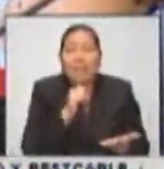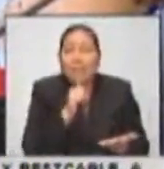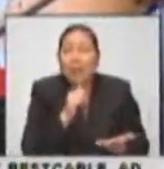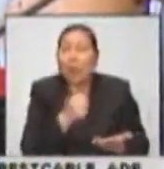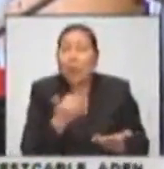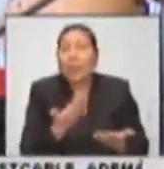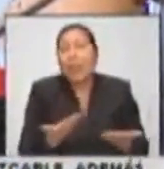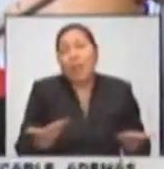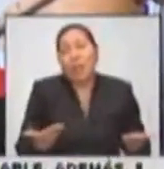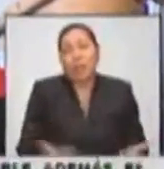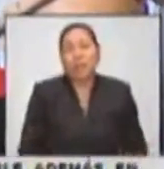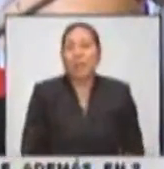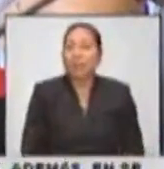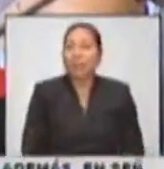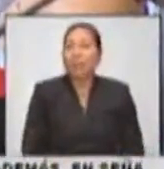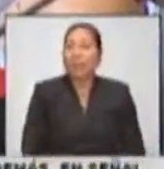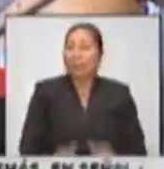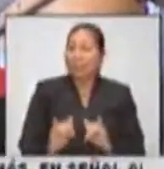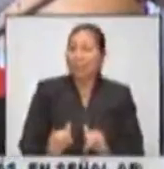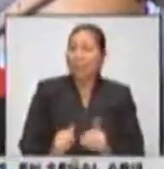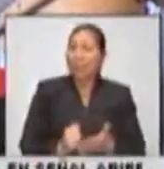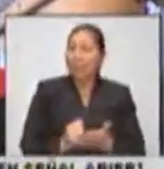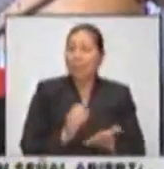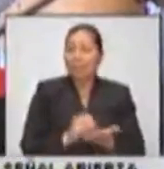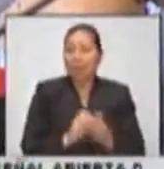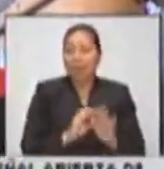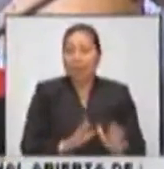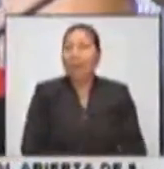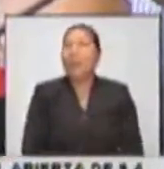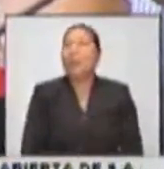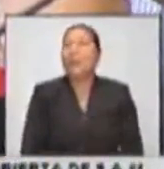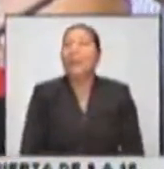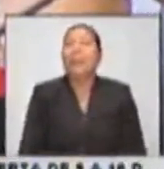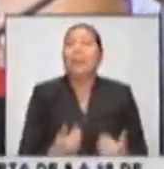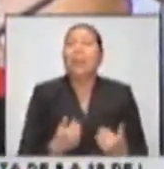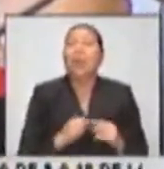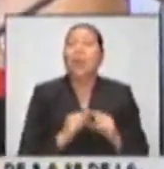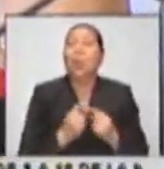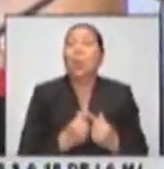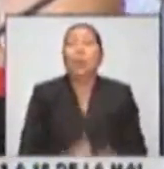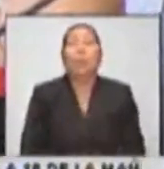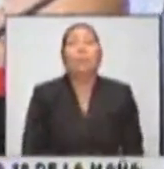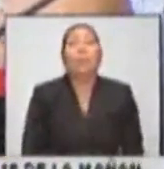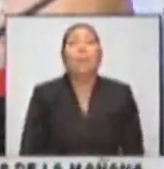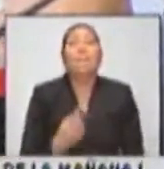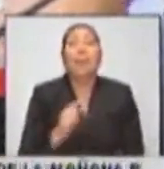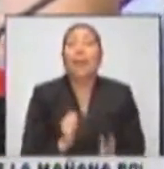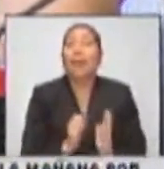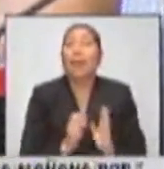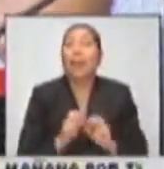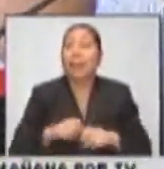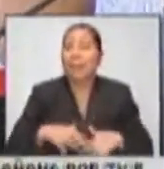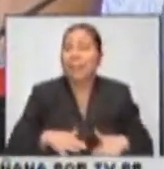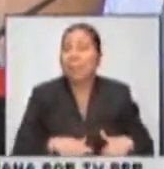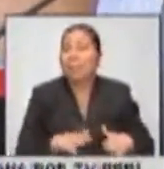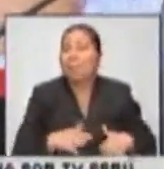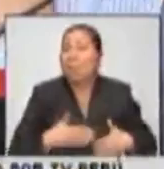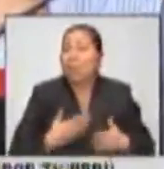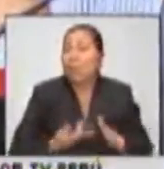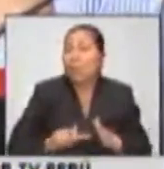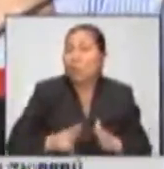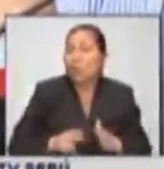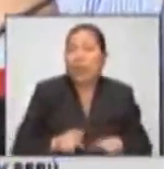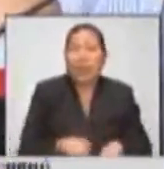otros campos. Es decir, vamos a dejar de atender, más claro, vamos a dejar de atender a algún sector para atender los huecos que hemos podido